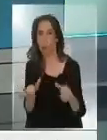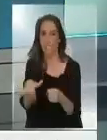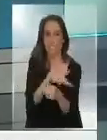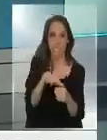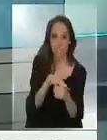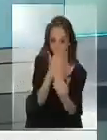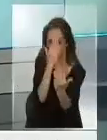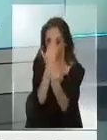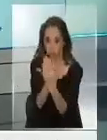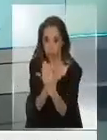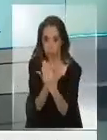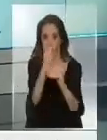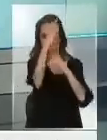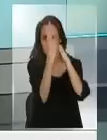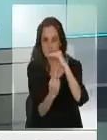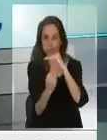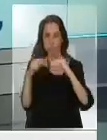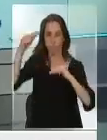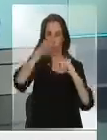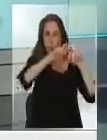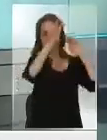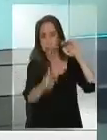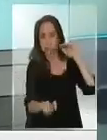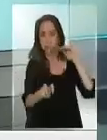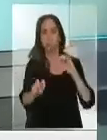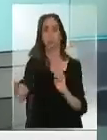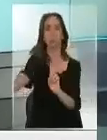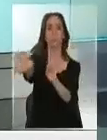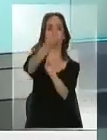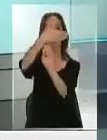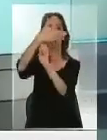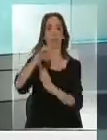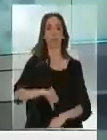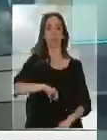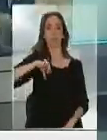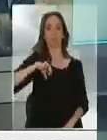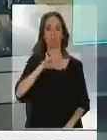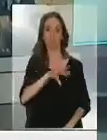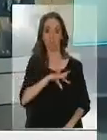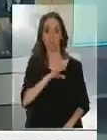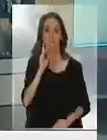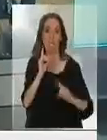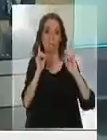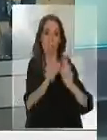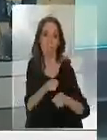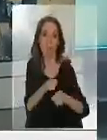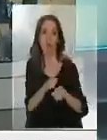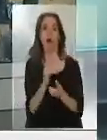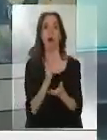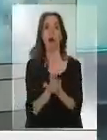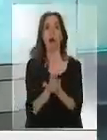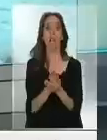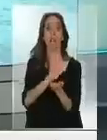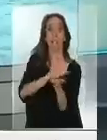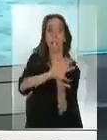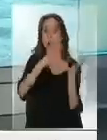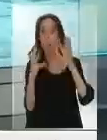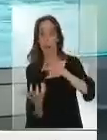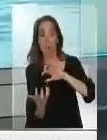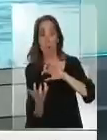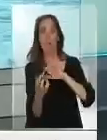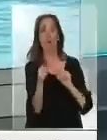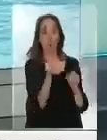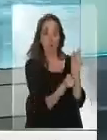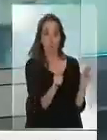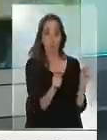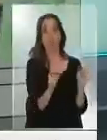lo amerite con tal de poner la bandera de nuestro país en lo más alto, desde un conflicto bélico hasta un estado de catástrofe, como por